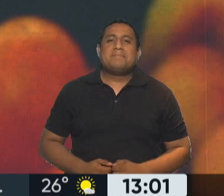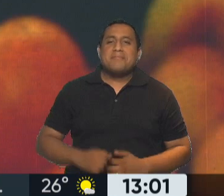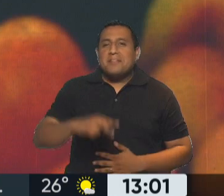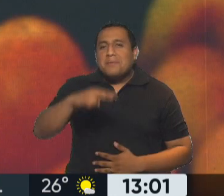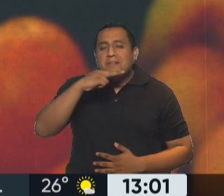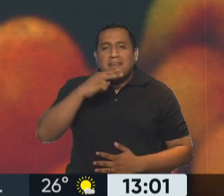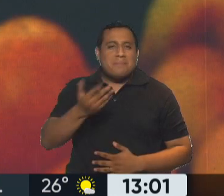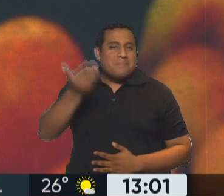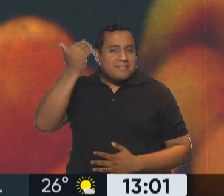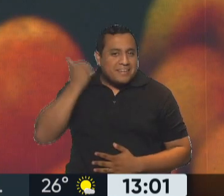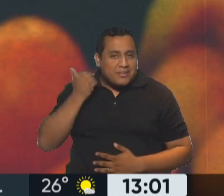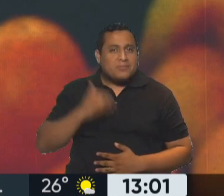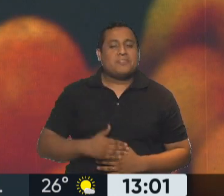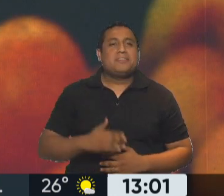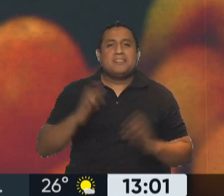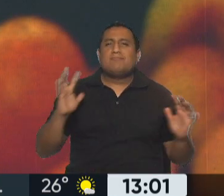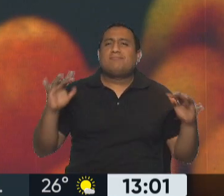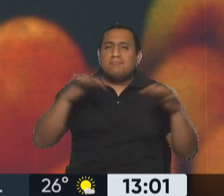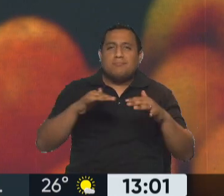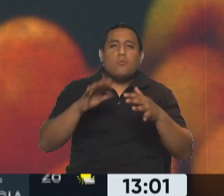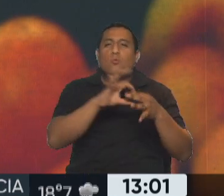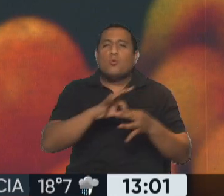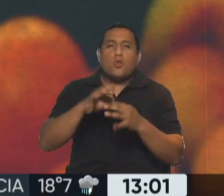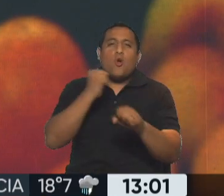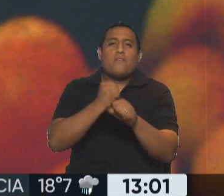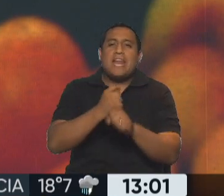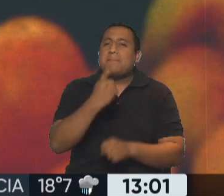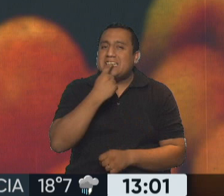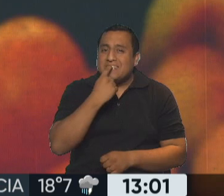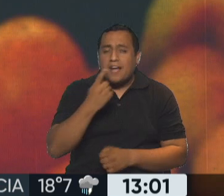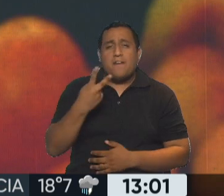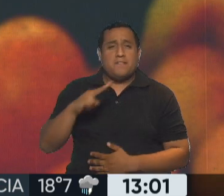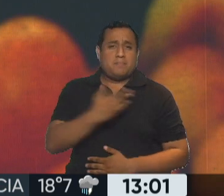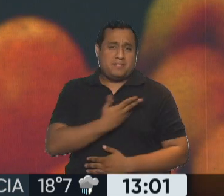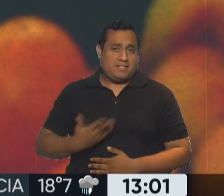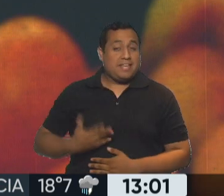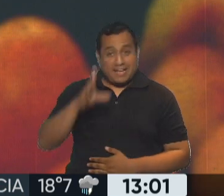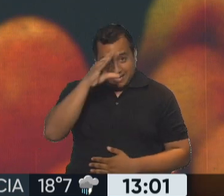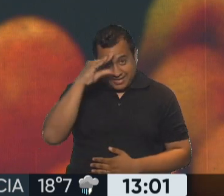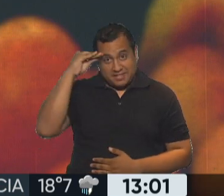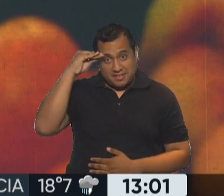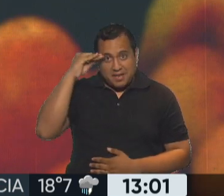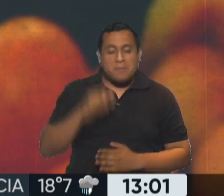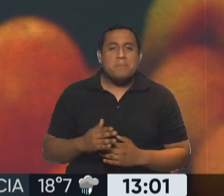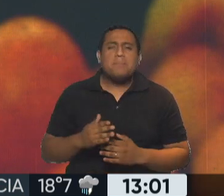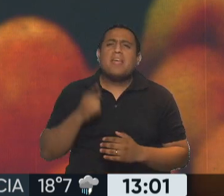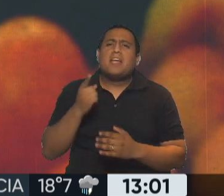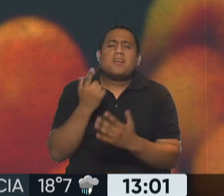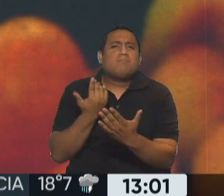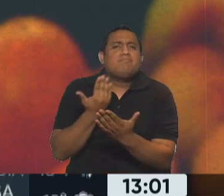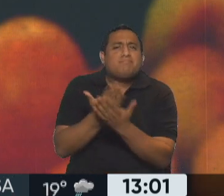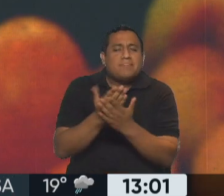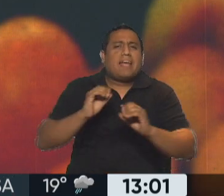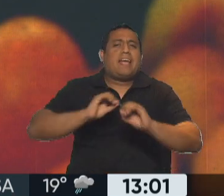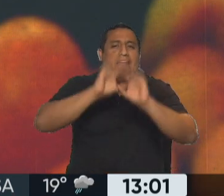viernes pasado, en el plenario de delegados de la Unión Obrera Metalúrgica, la vicepresidenta Cristina Fernández de Kirchner hizo un planteo muy